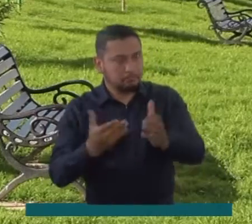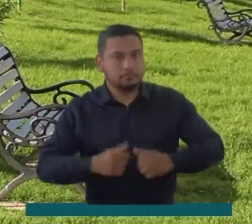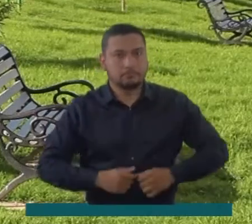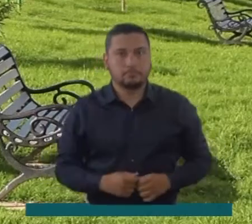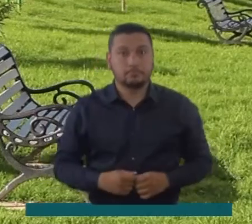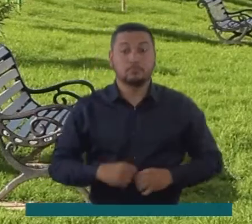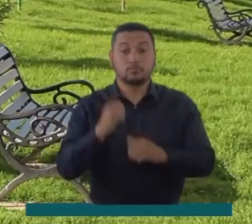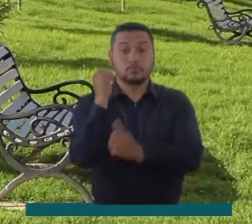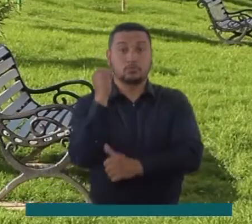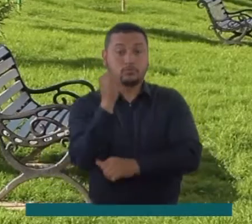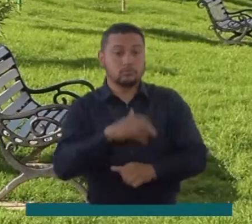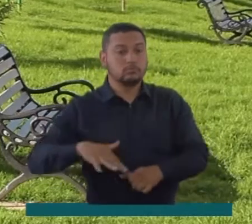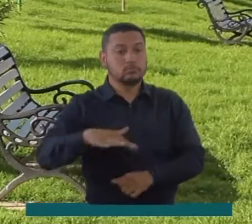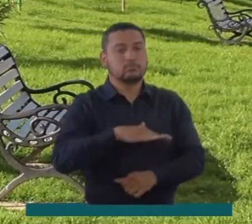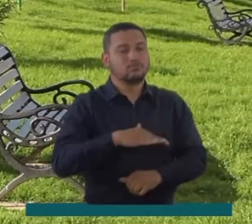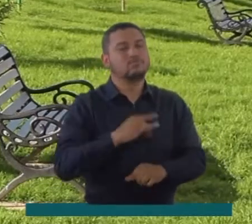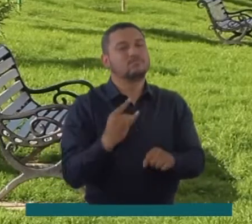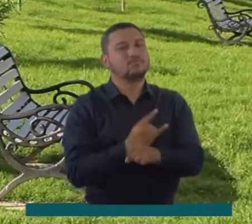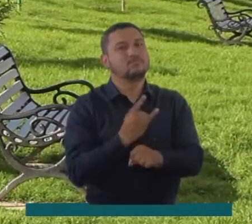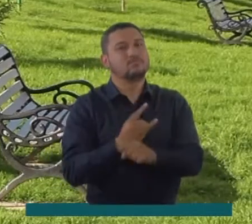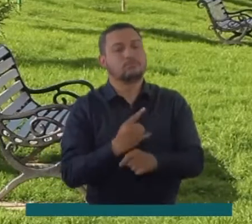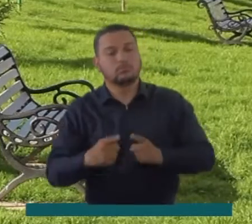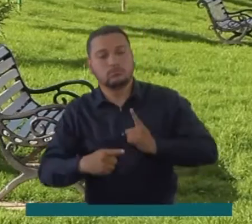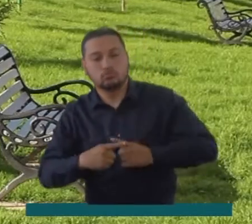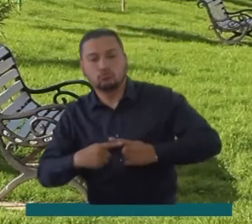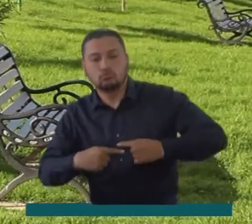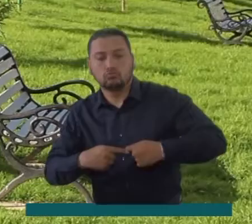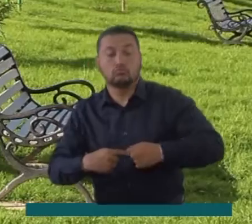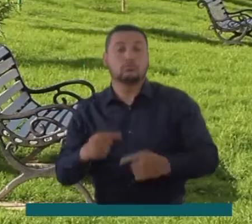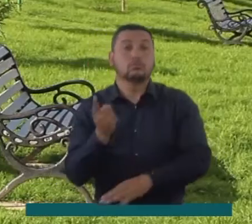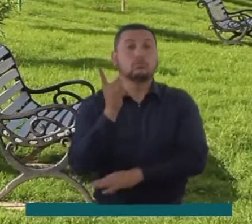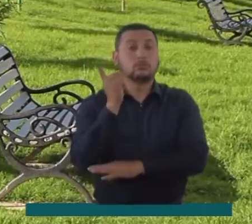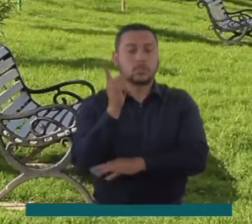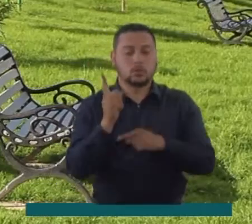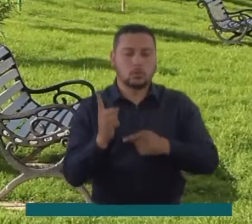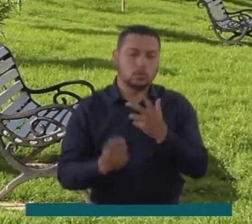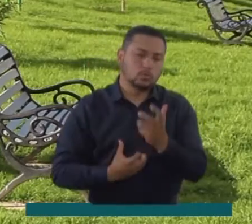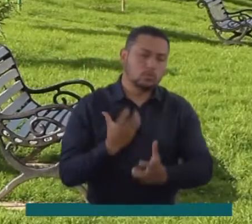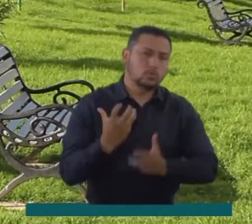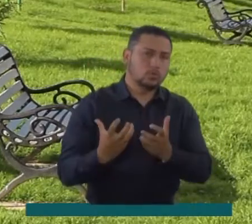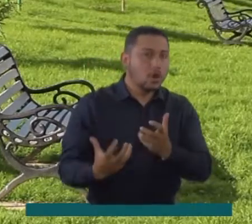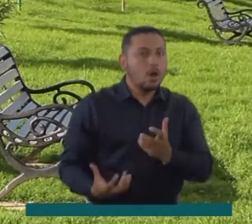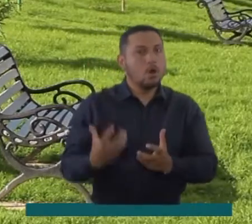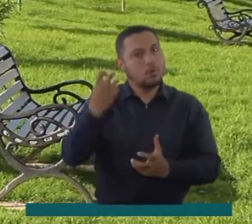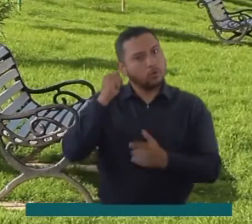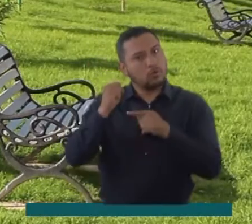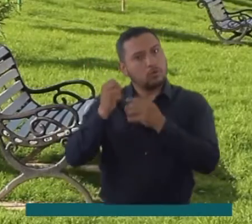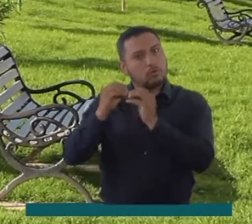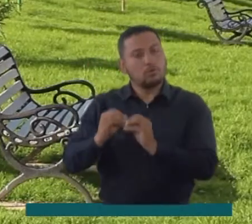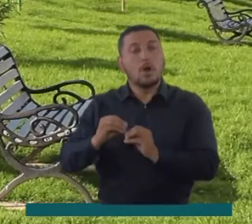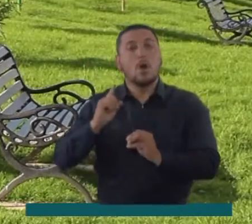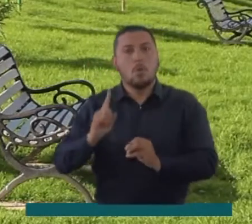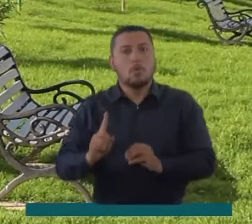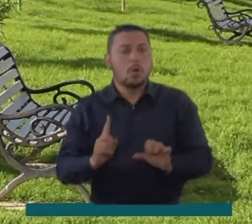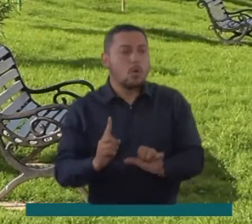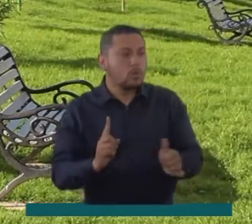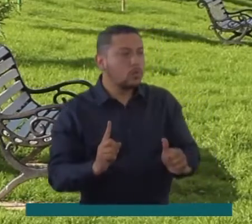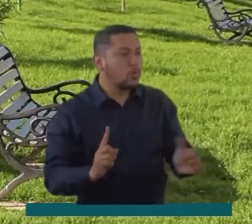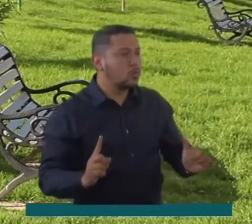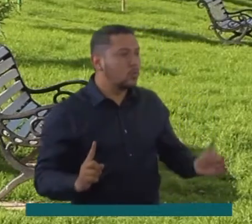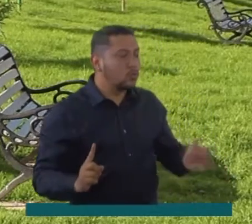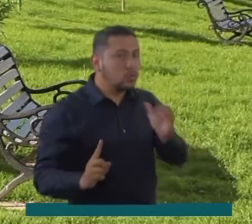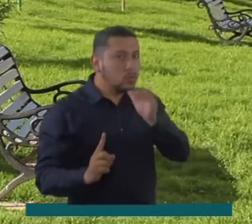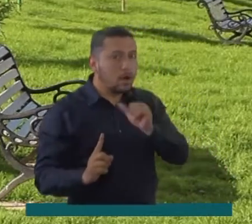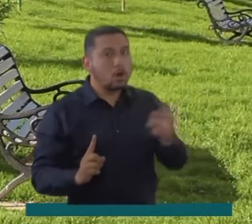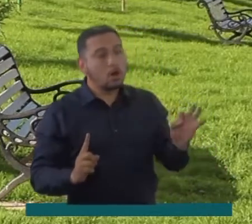En zona rural de Boyacá es común que los campesinos utilicen la leña para cocinar los alimentos en viejas estufas. Esto lo hacen debido a falta